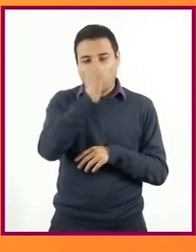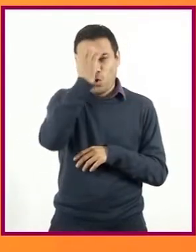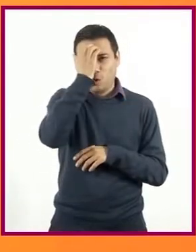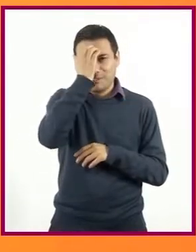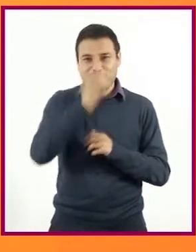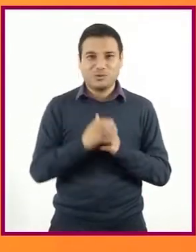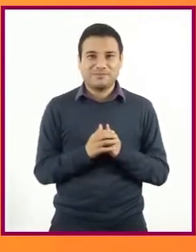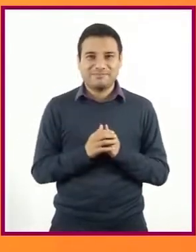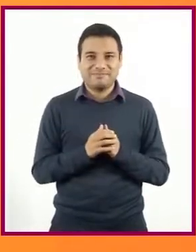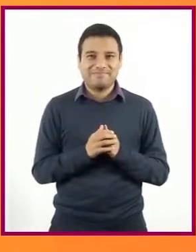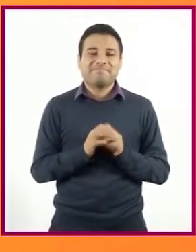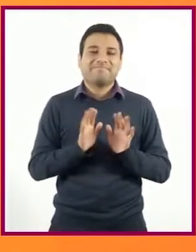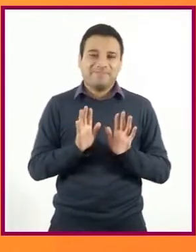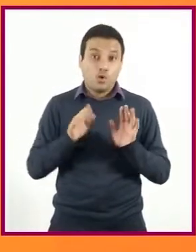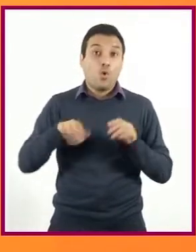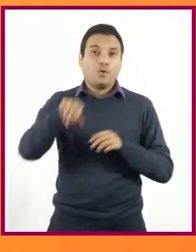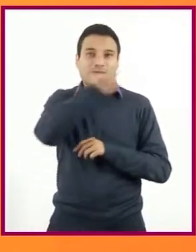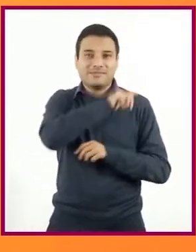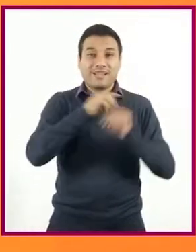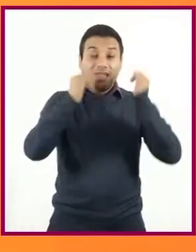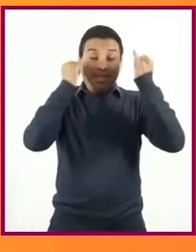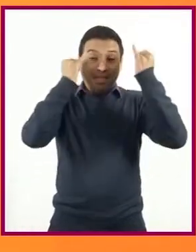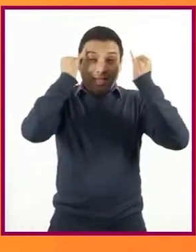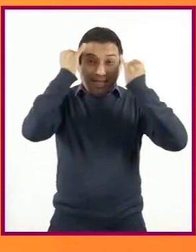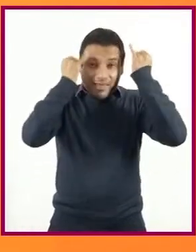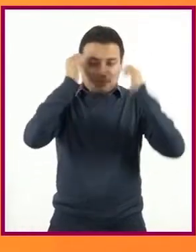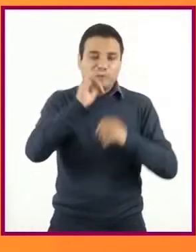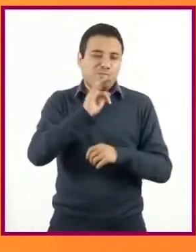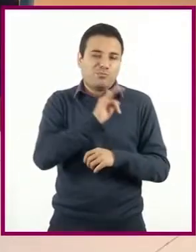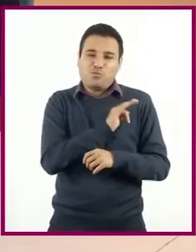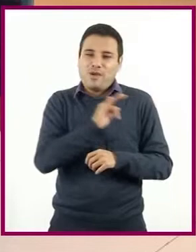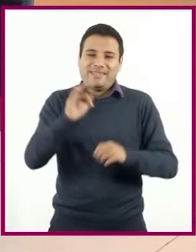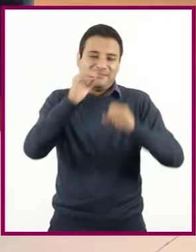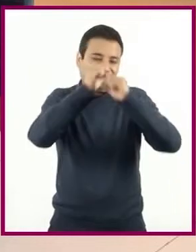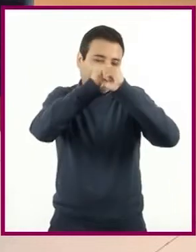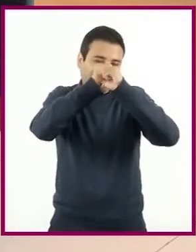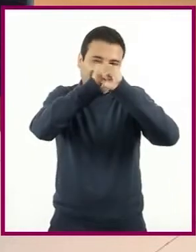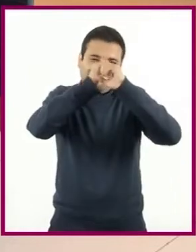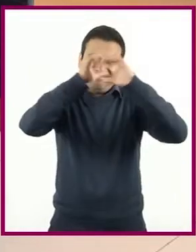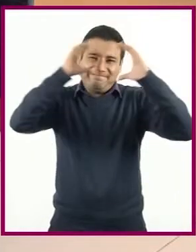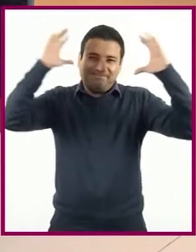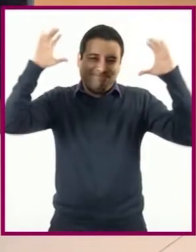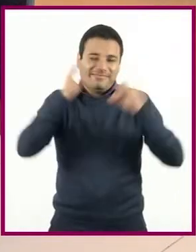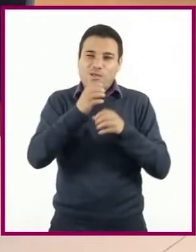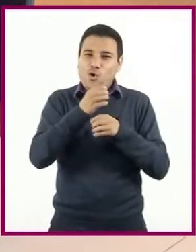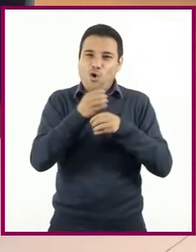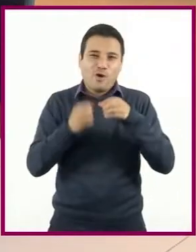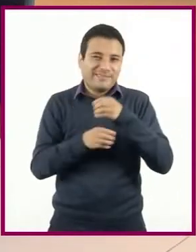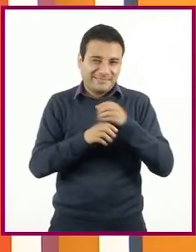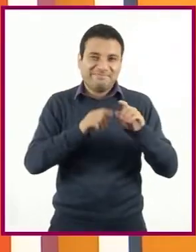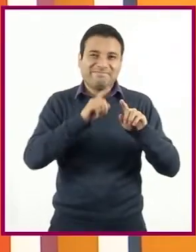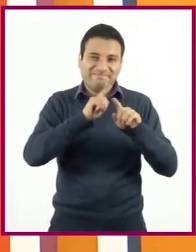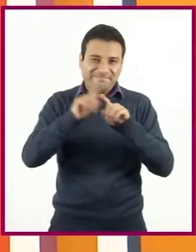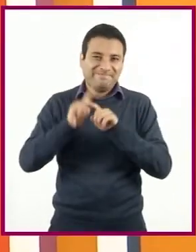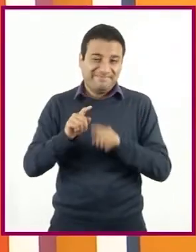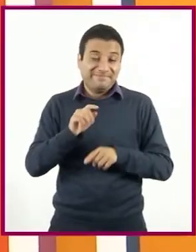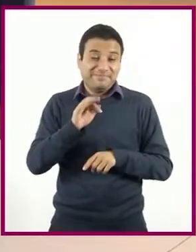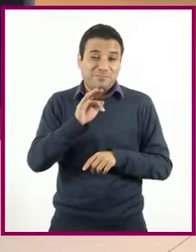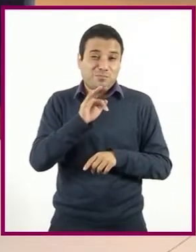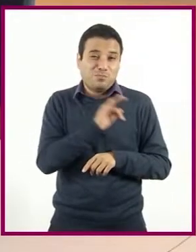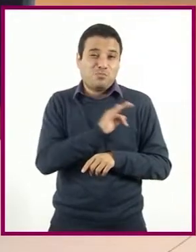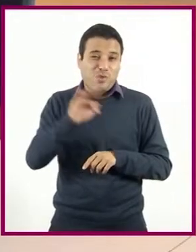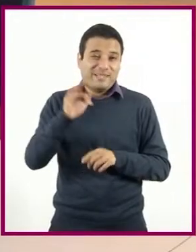con nuestra creatividad podemos imaginar muchas cosas sobre ellos, apoyándonos de esas evidencias que nos